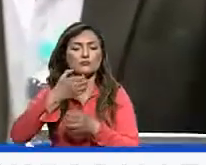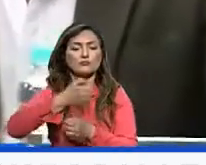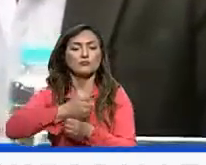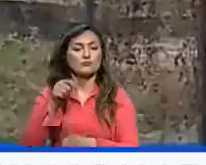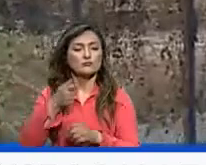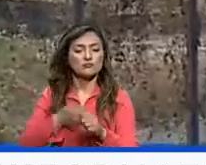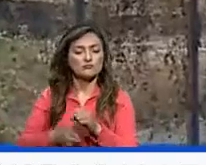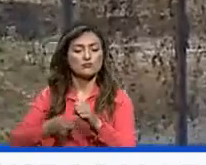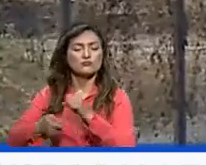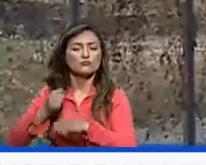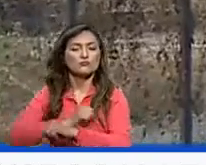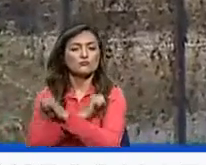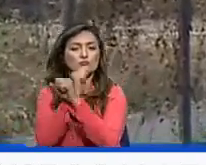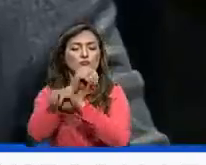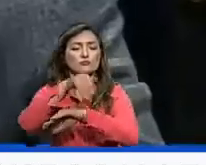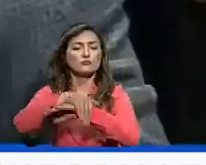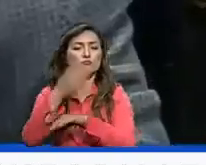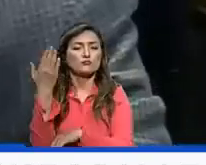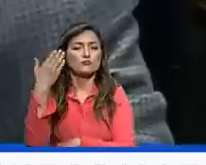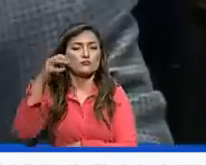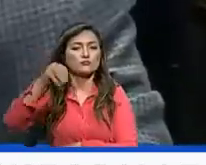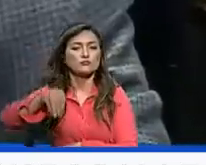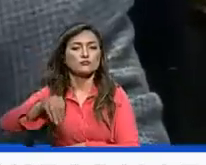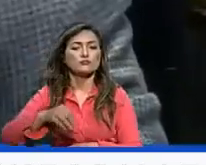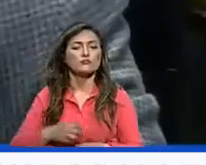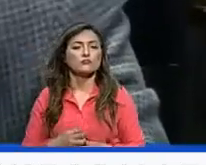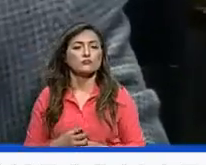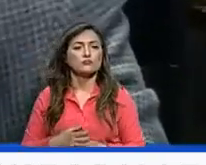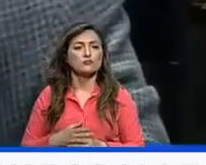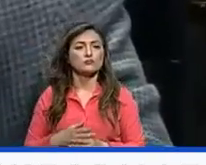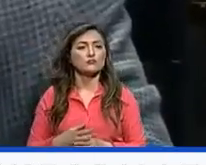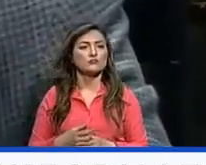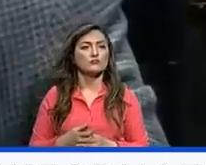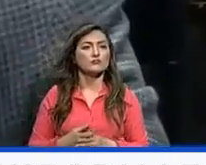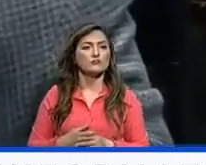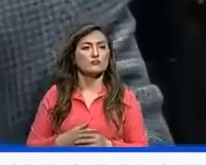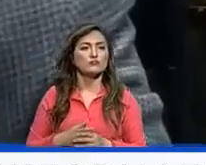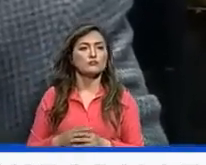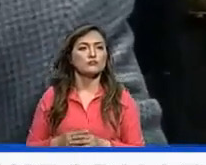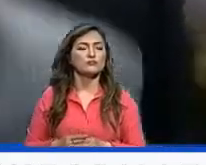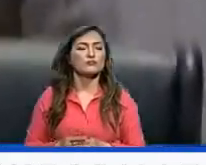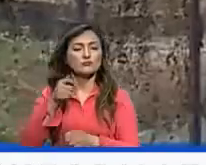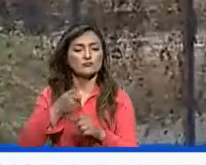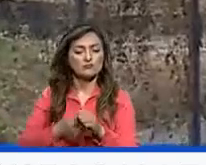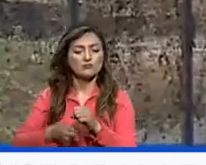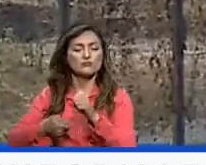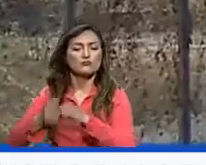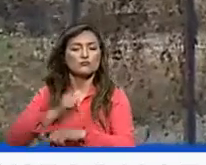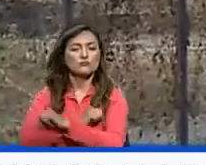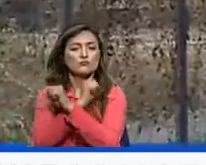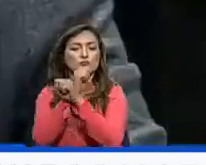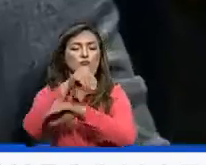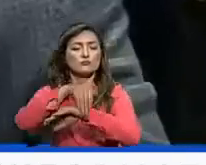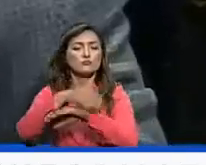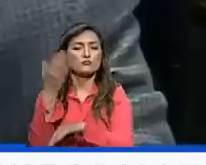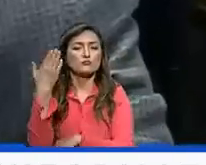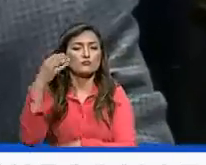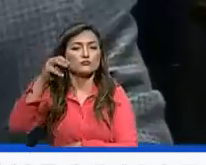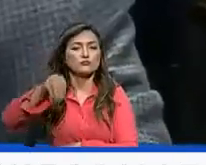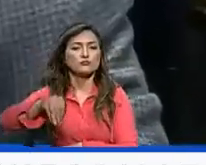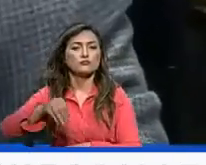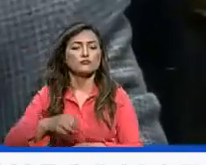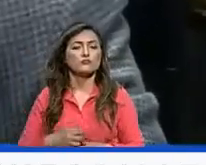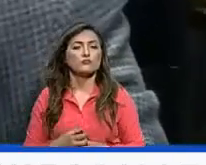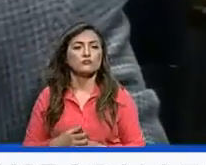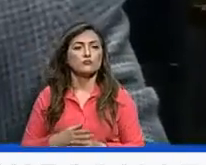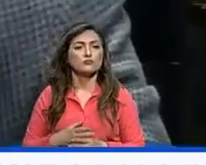presidente Guillermo Lasso actualizó la cifra de asesinados al interior de la penitenciaría del litoral la mañana y tarde del pasado martes. Los